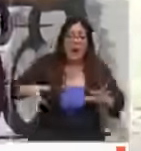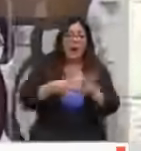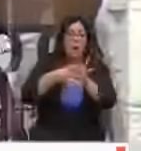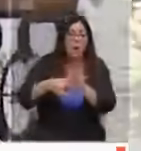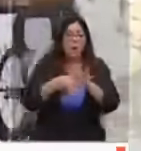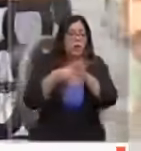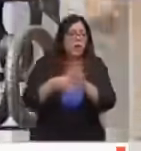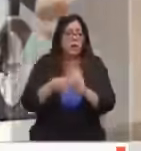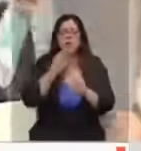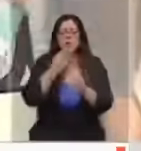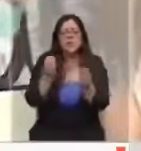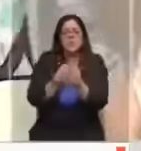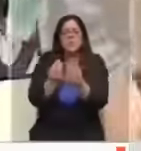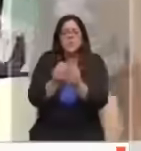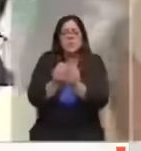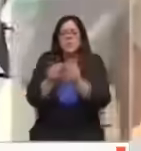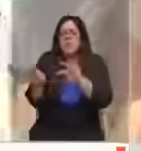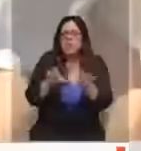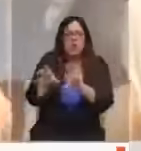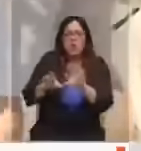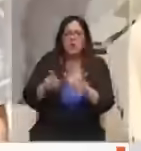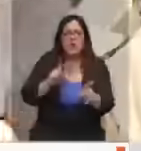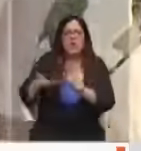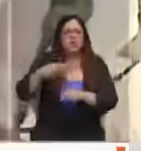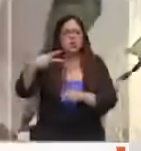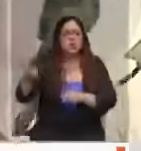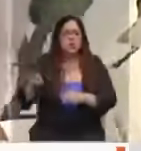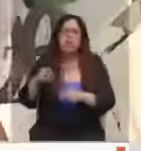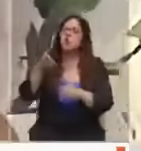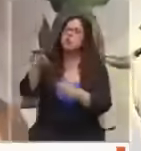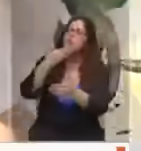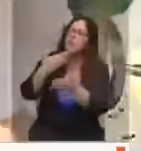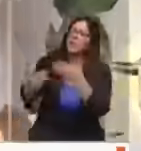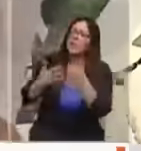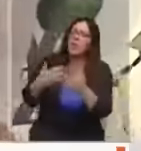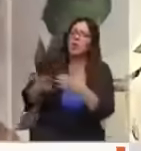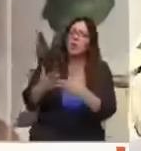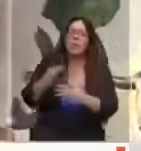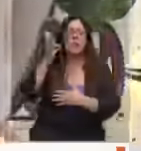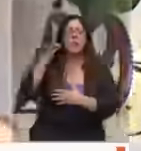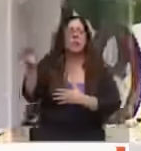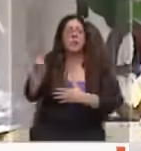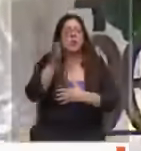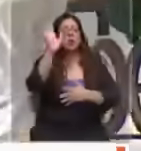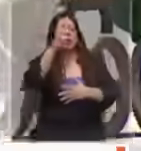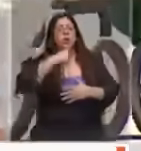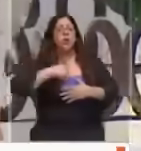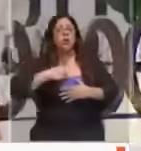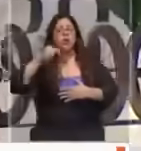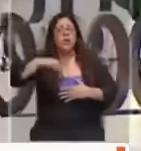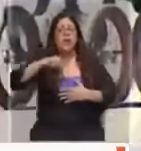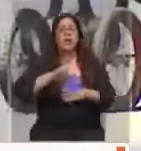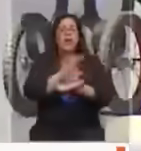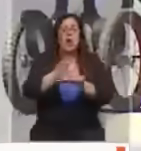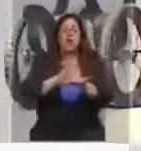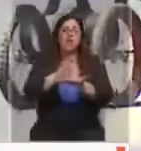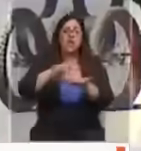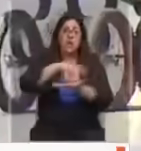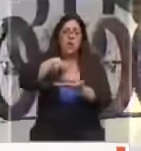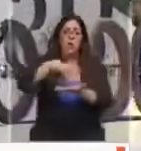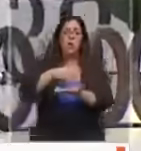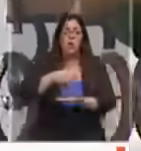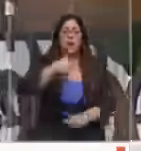también durante su gestión. Usted me decía también, ¿de dónde viene? No, linda, yo de acá, soy de acá, de Conchalí, y ayer